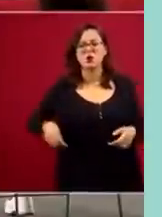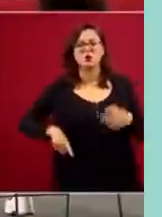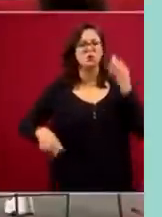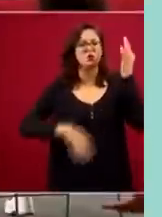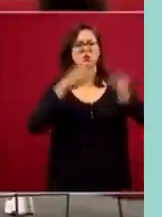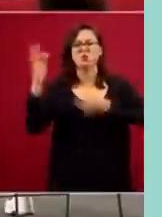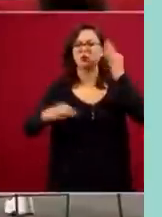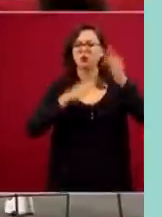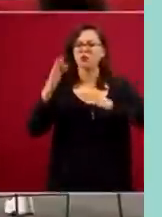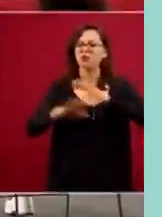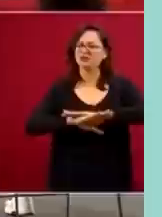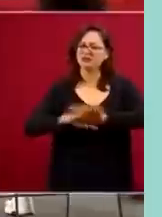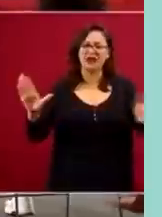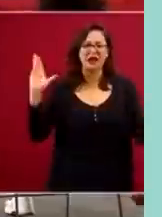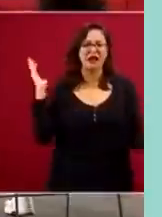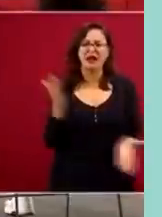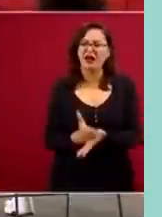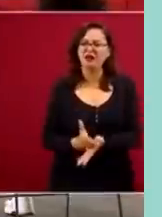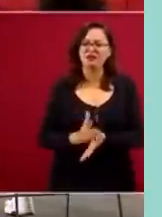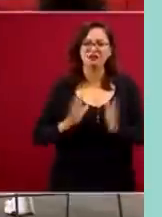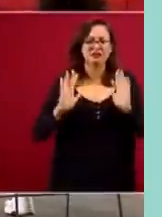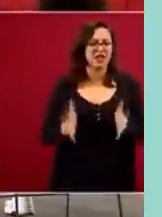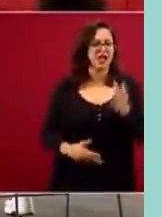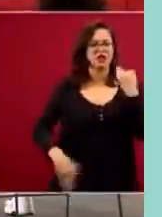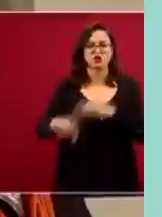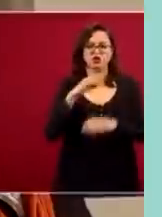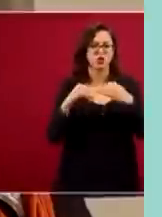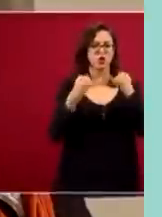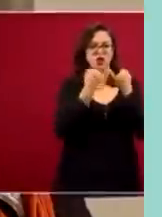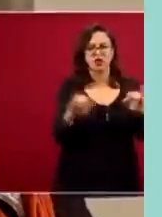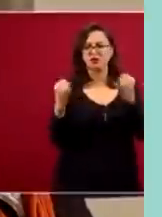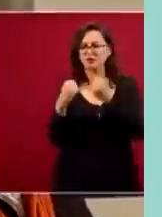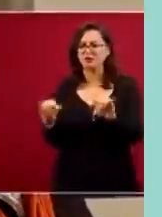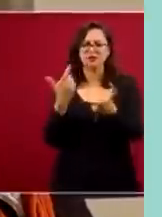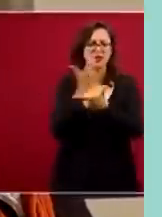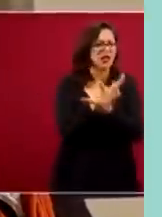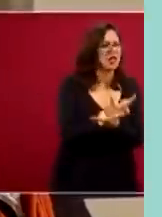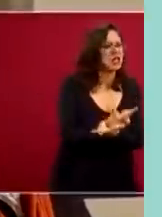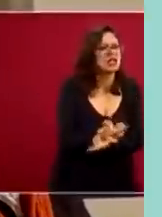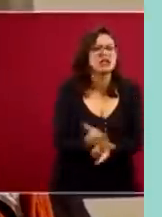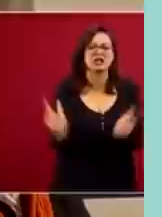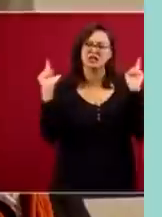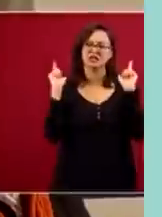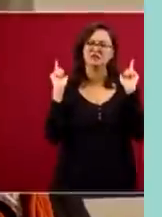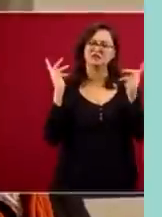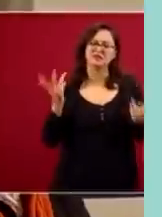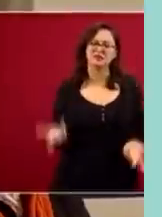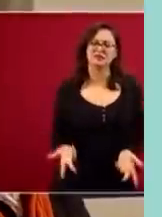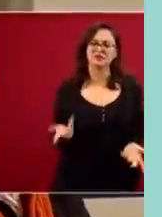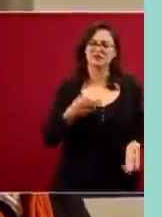gubernamental a todos los medios? Eso nos haría independientes y libres si no se dependiera de